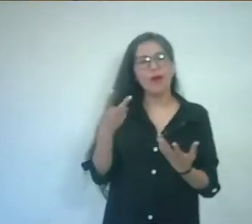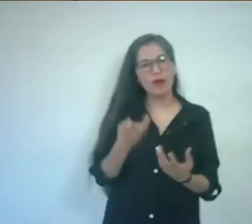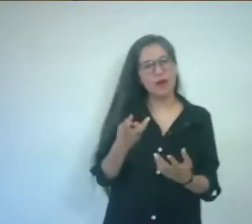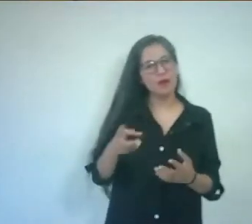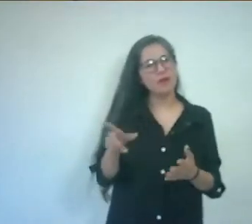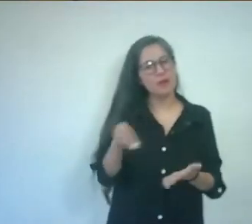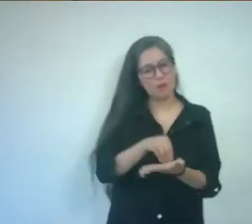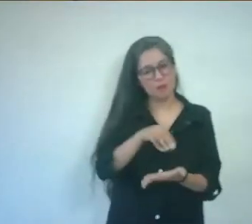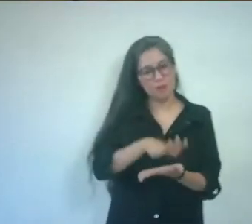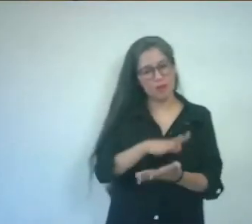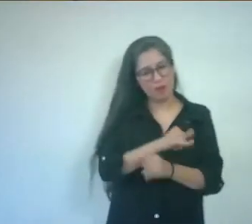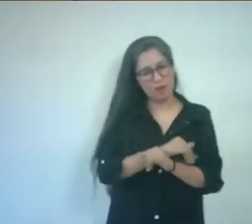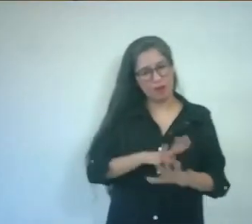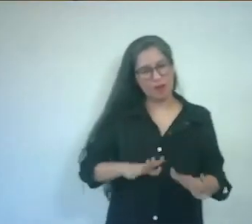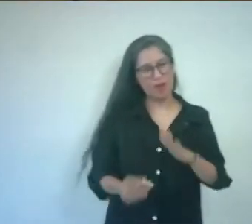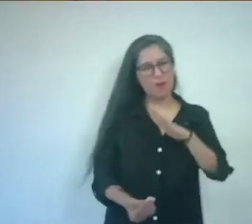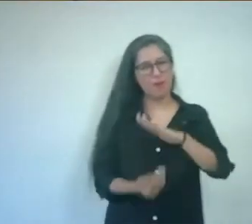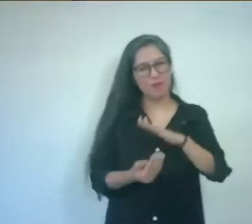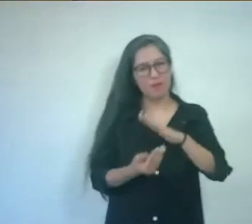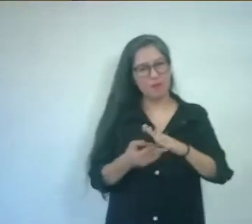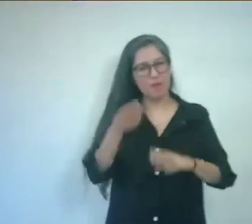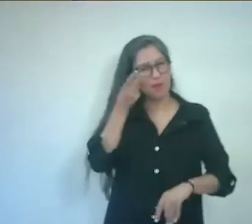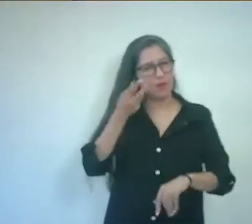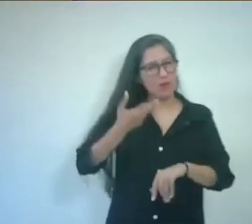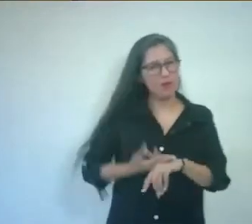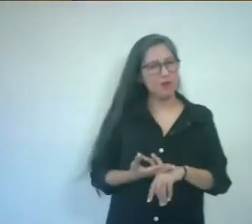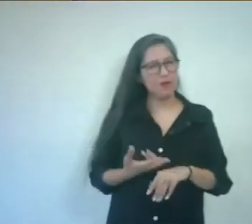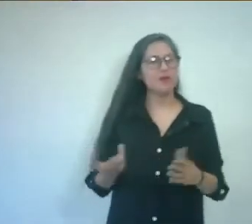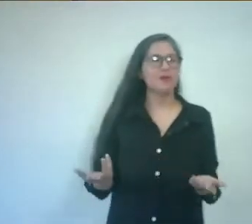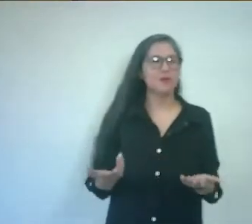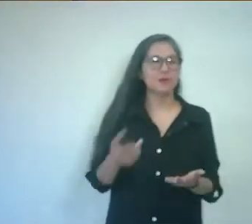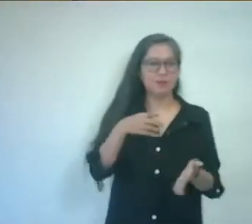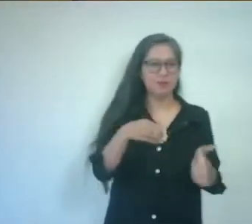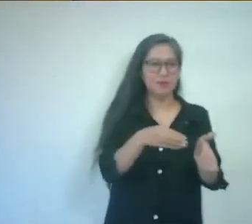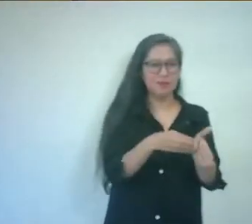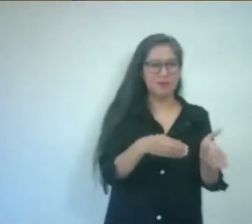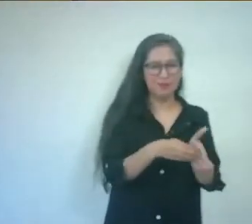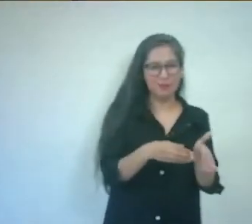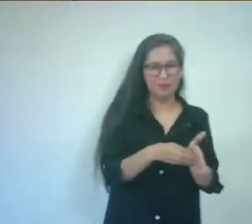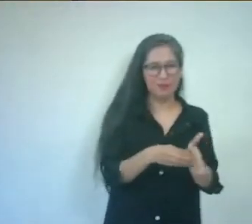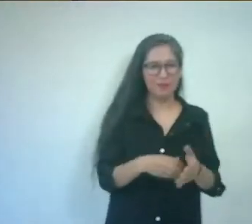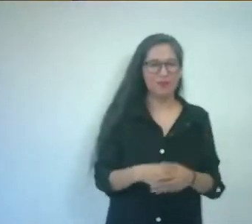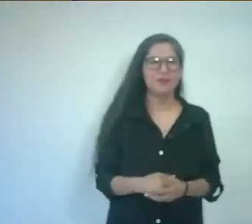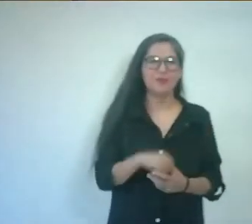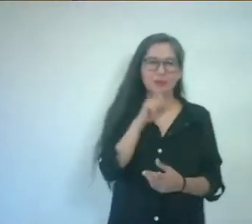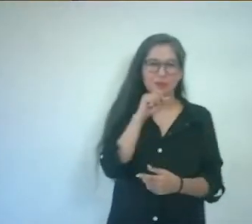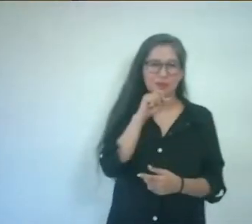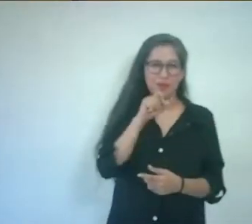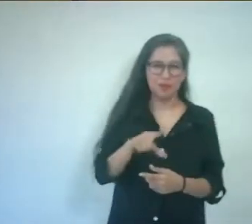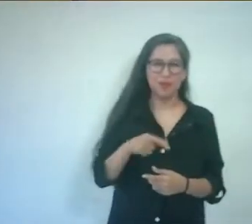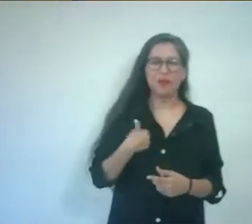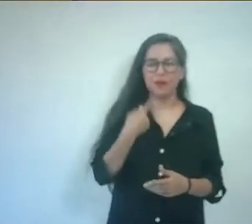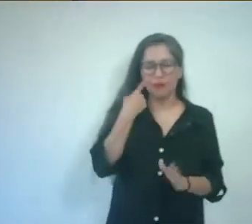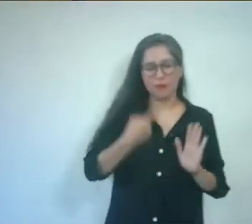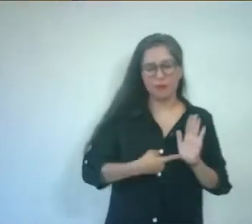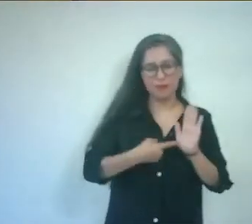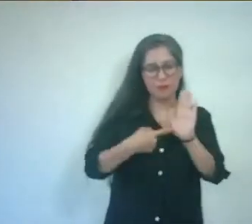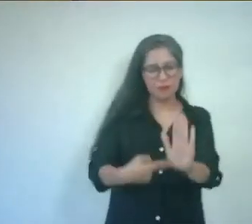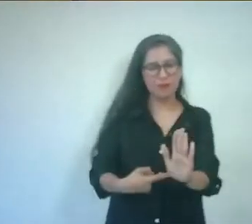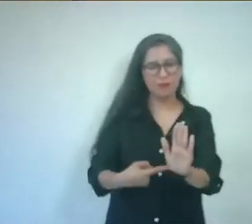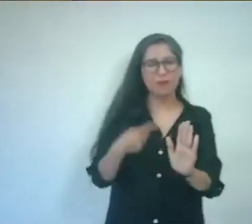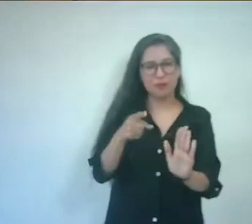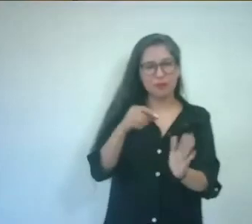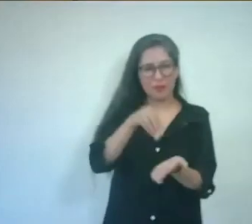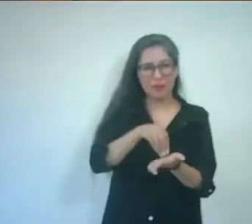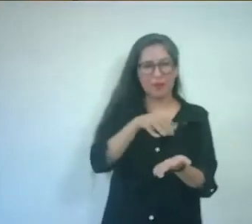sobre la instalación de las mesas directivas de casilla. También es preciso señalar que en estos momentos ya se encuentran